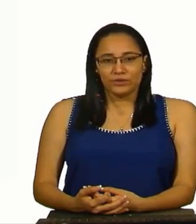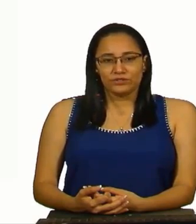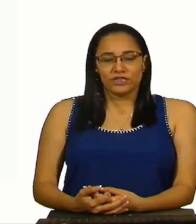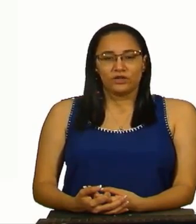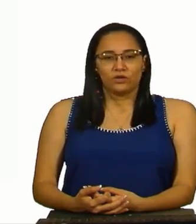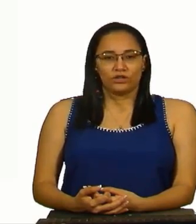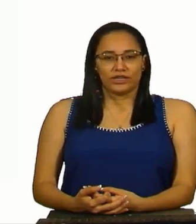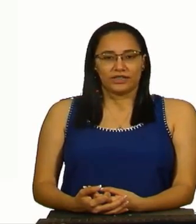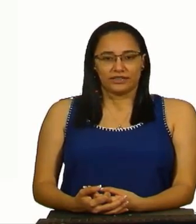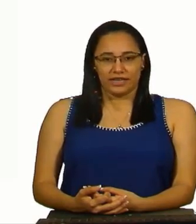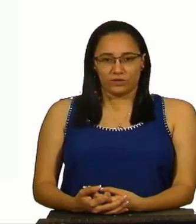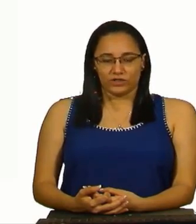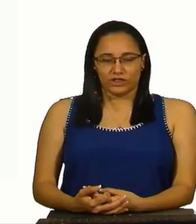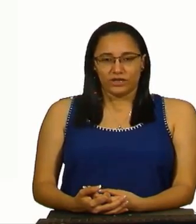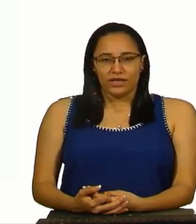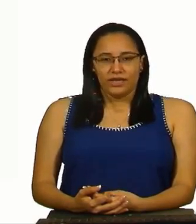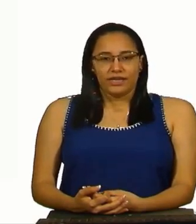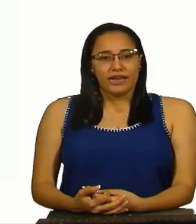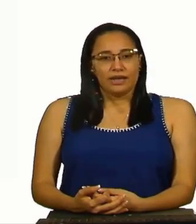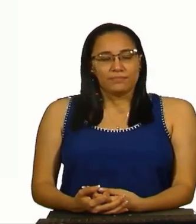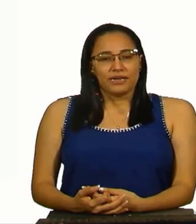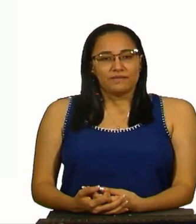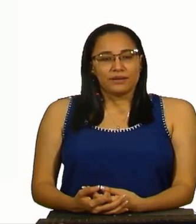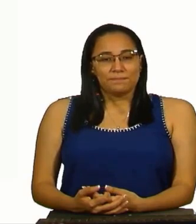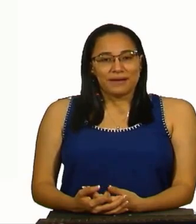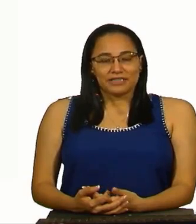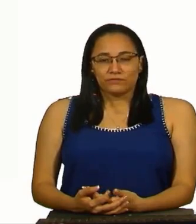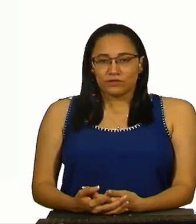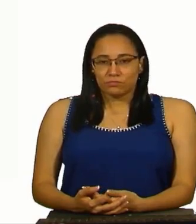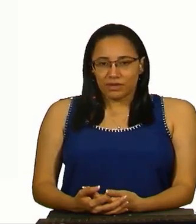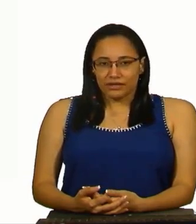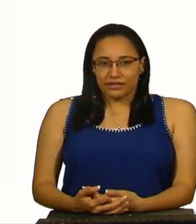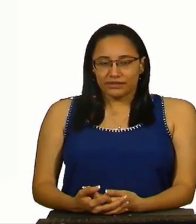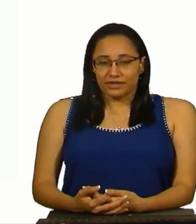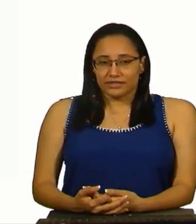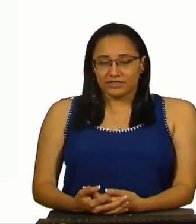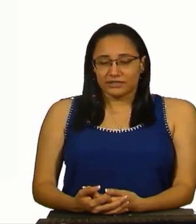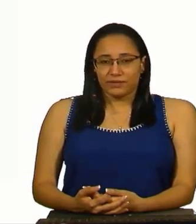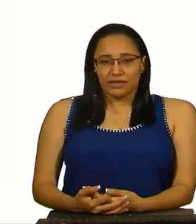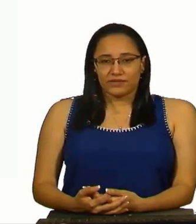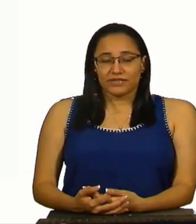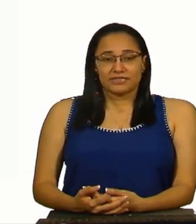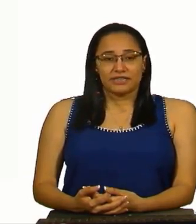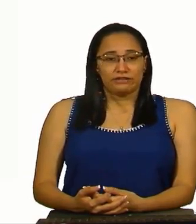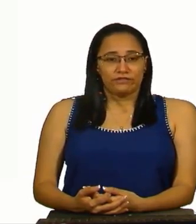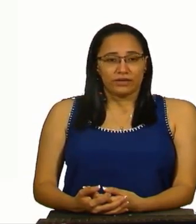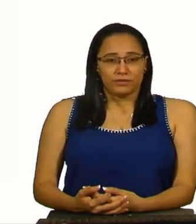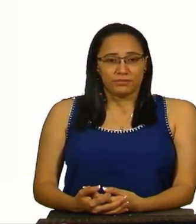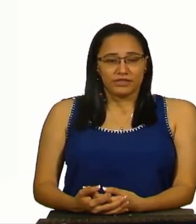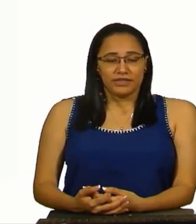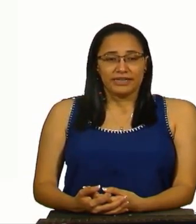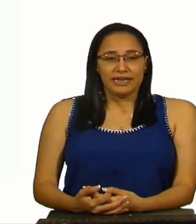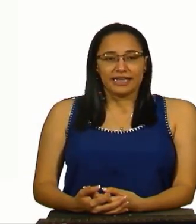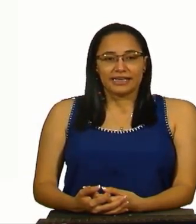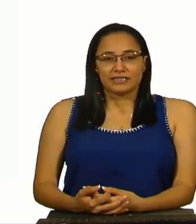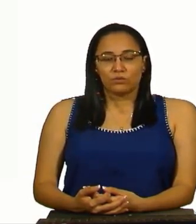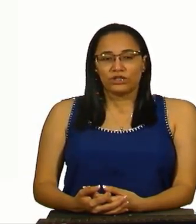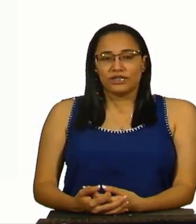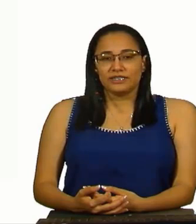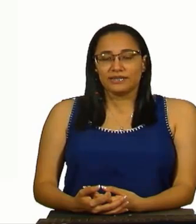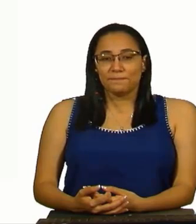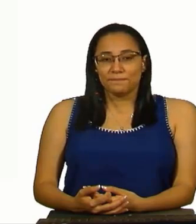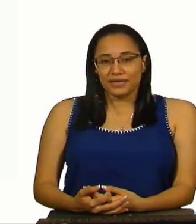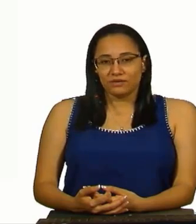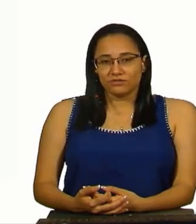least used in colloquial language. Es la palabra más formal entre las tres palabras que significa permitir y la que